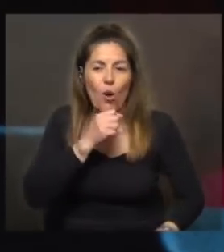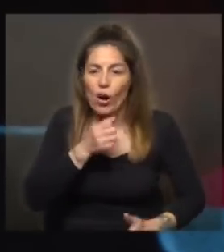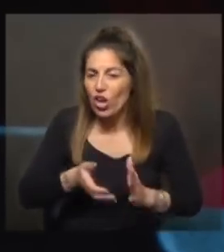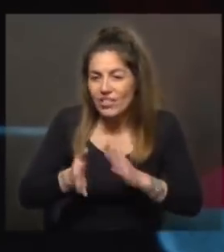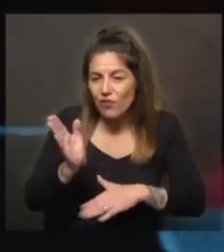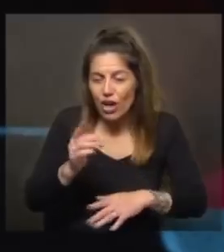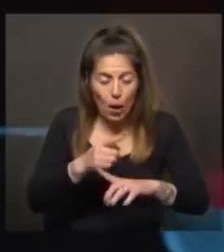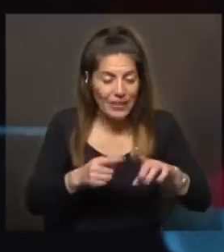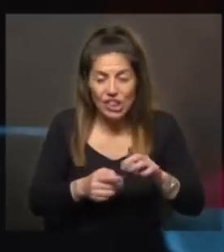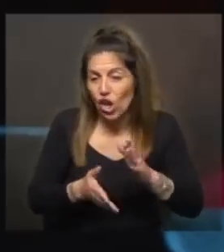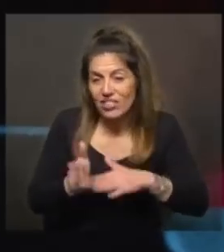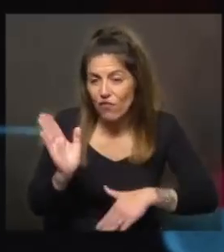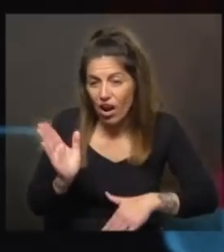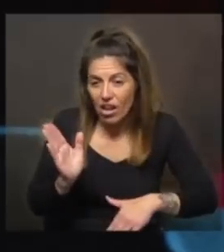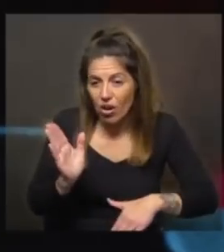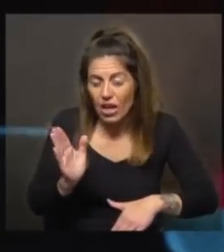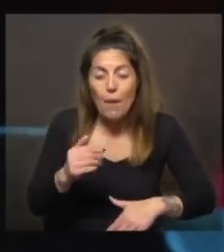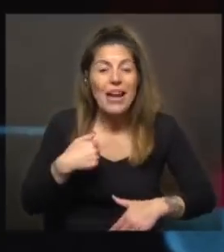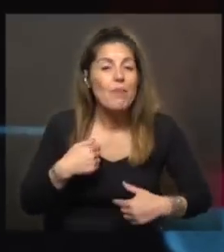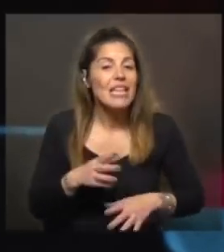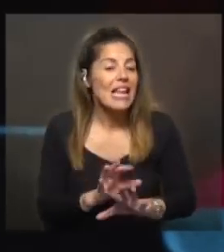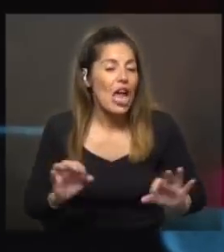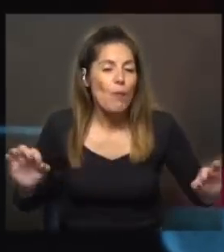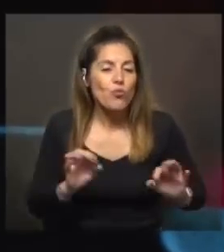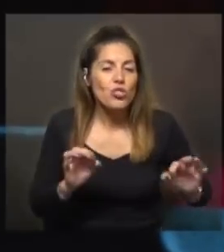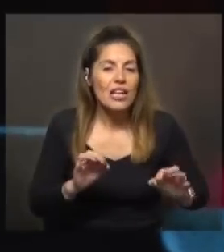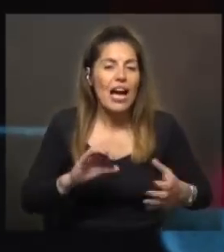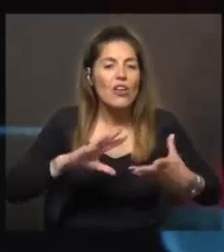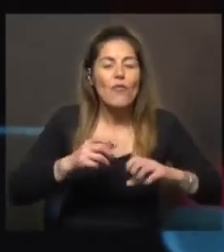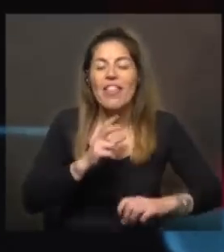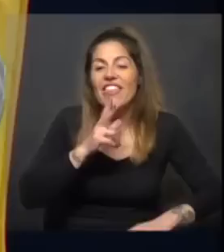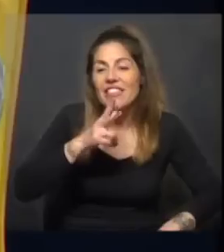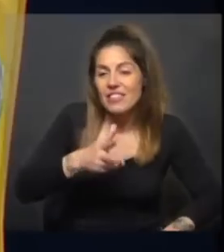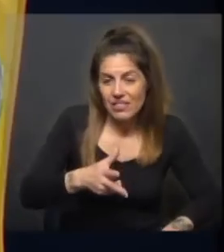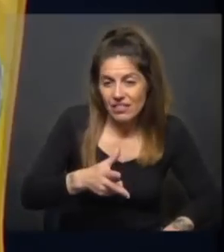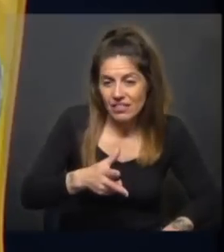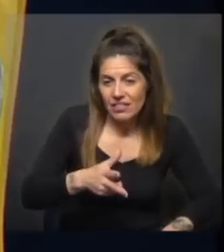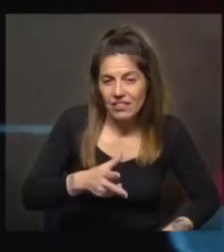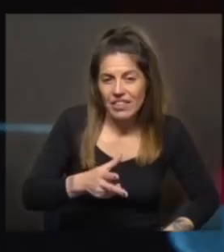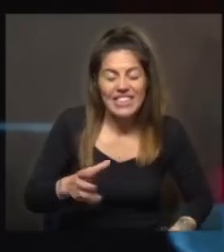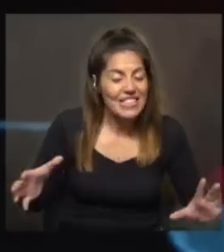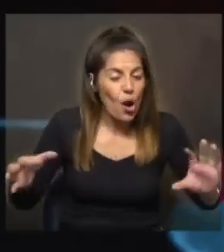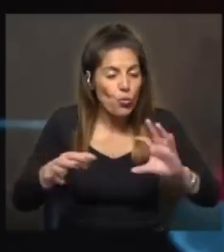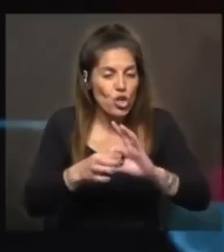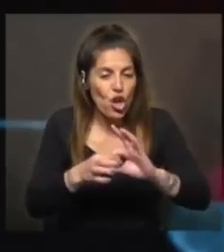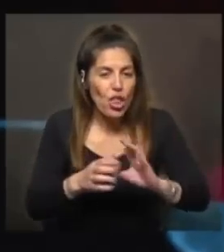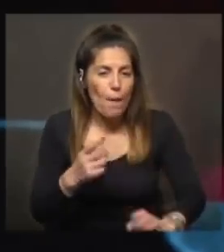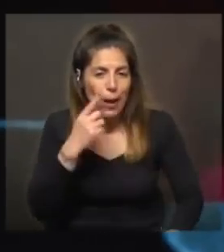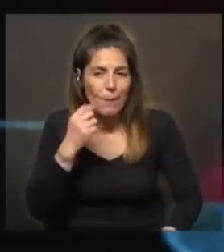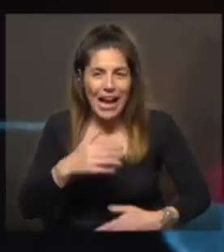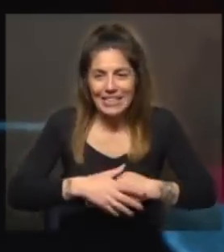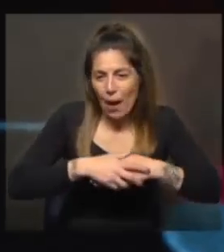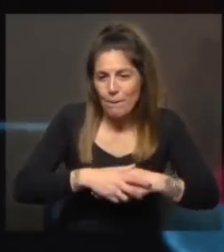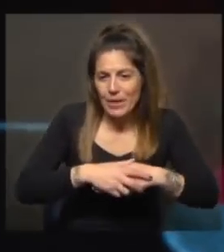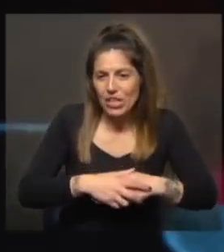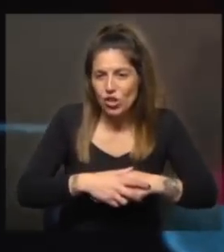exiliados y para mí la música tiene mucho de ese decir de esa Unión de papá con sus amigos cantando